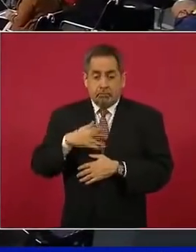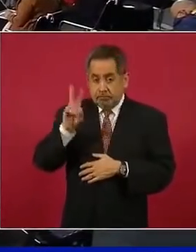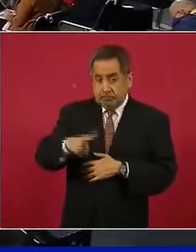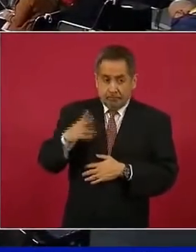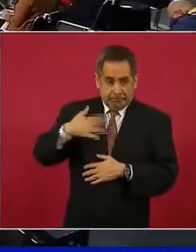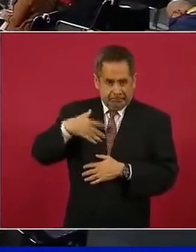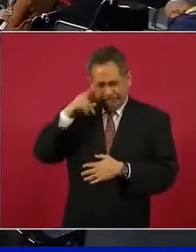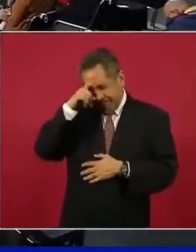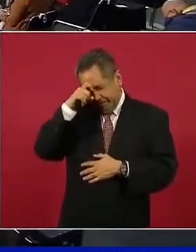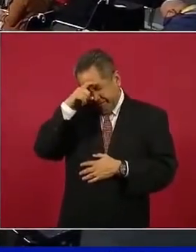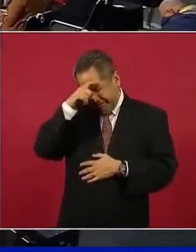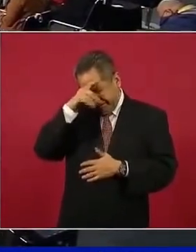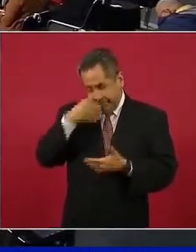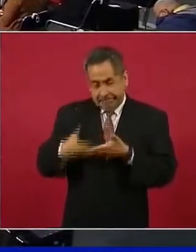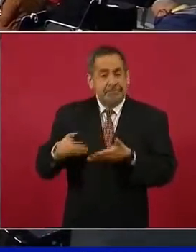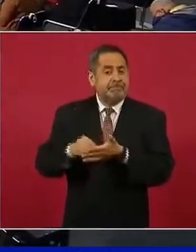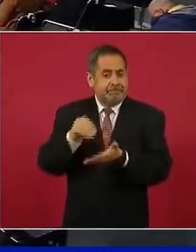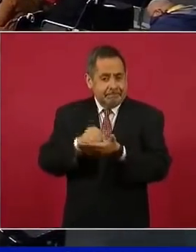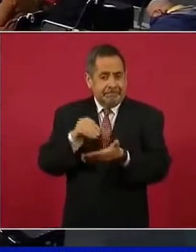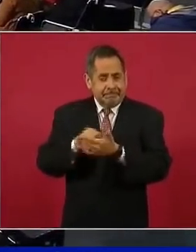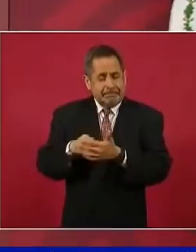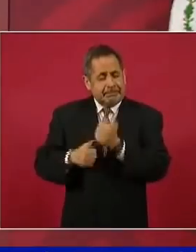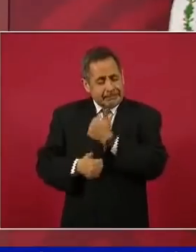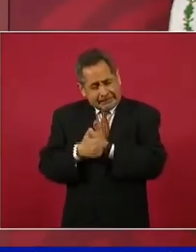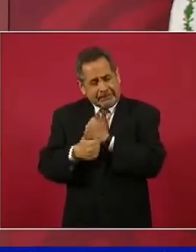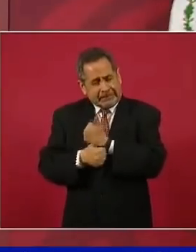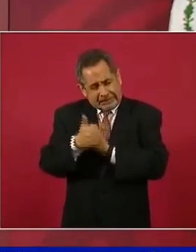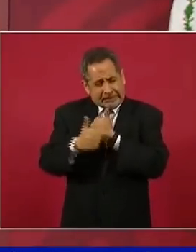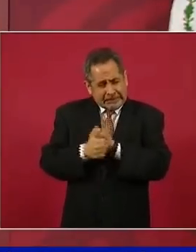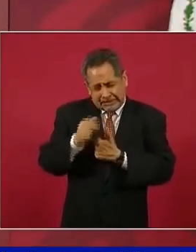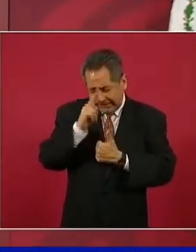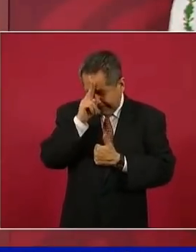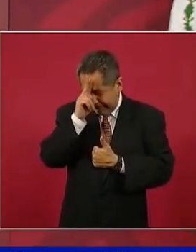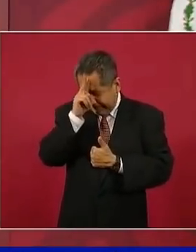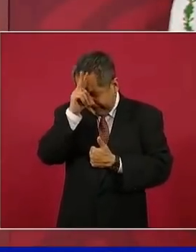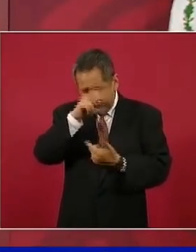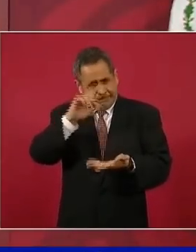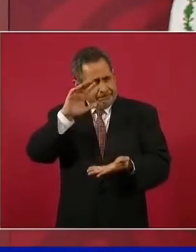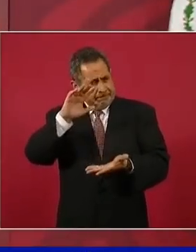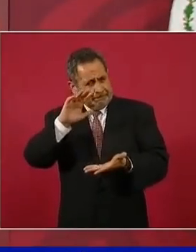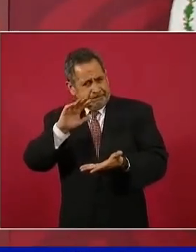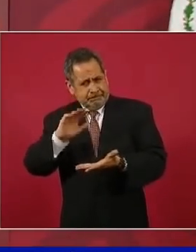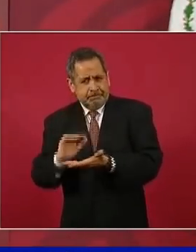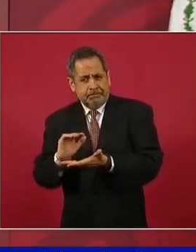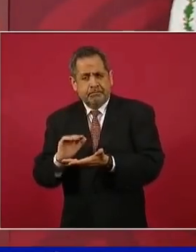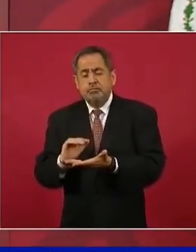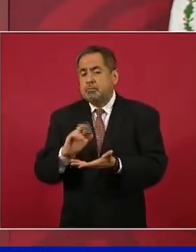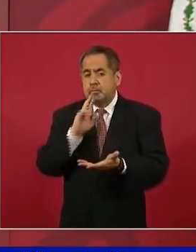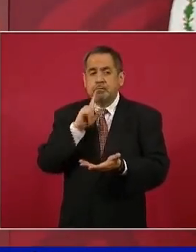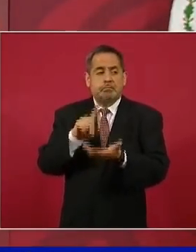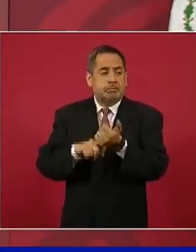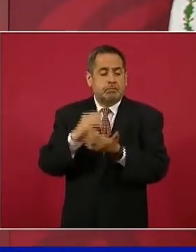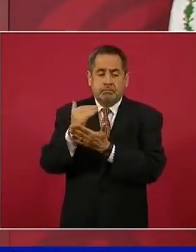costó hasta ahora lograr una disminución?